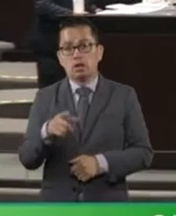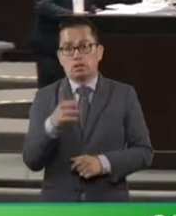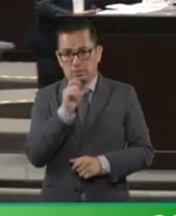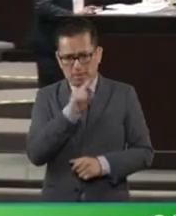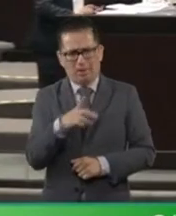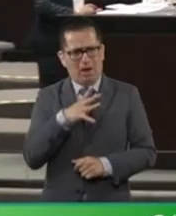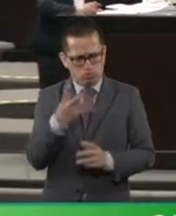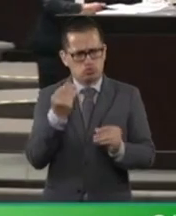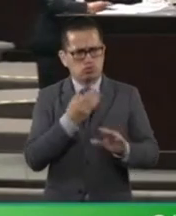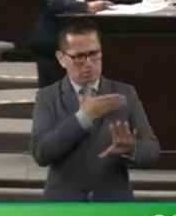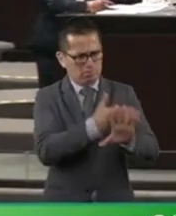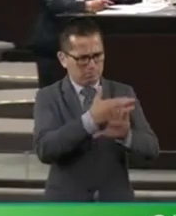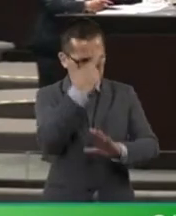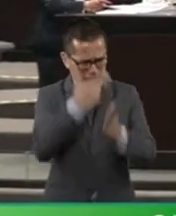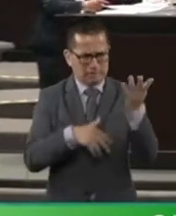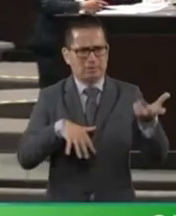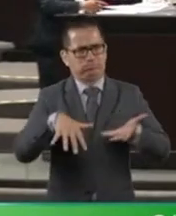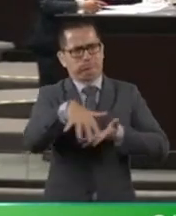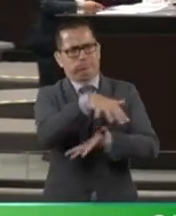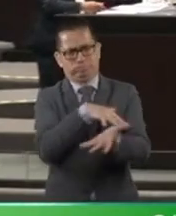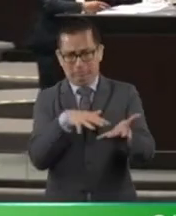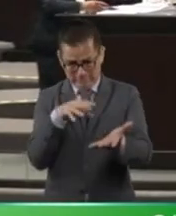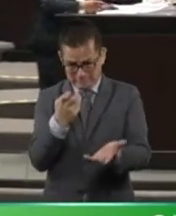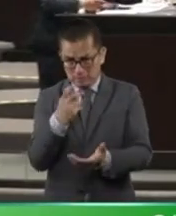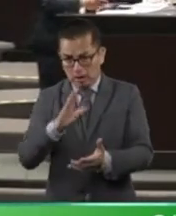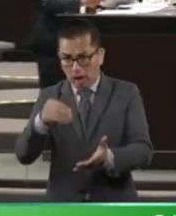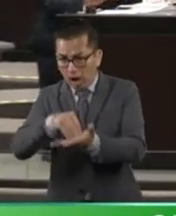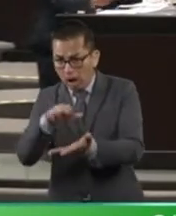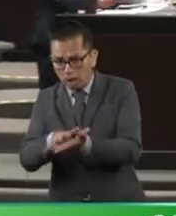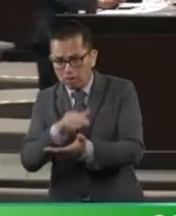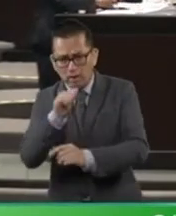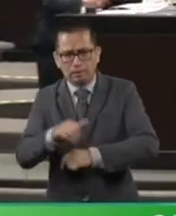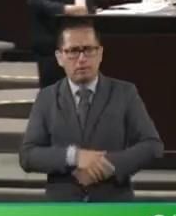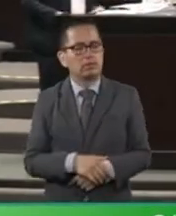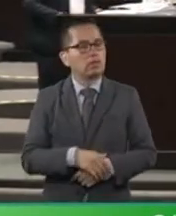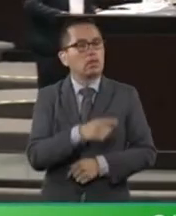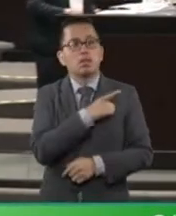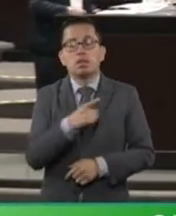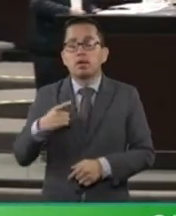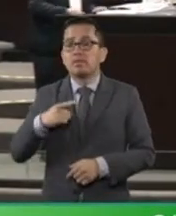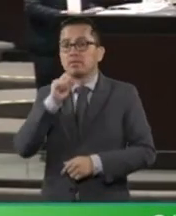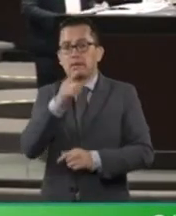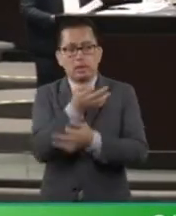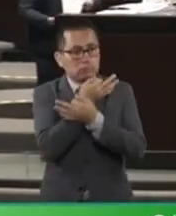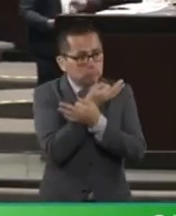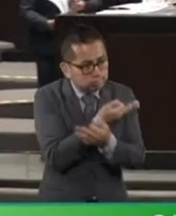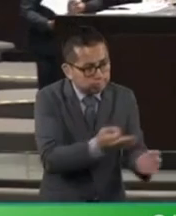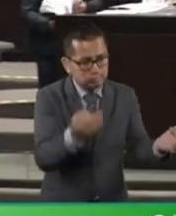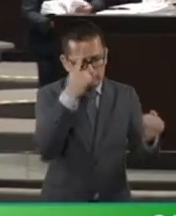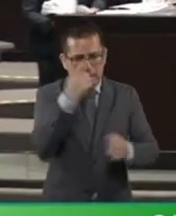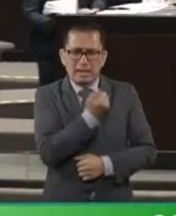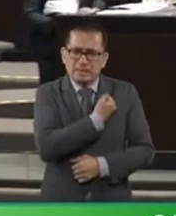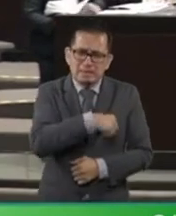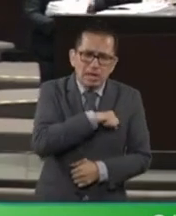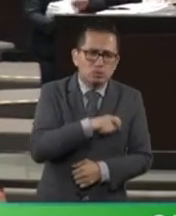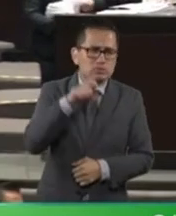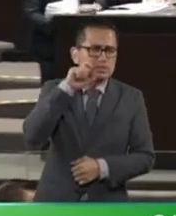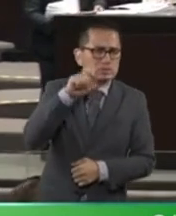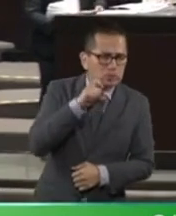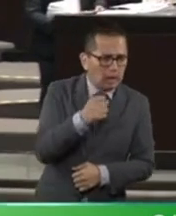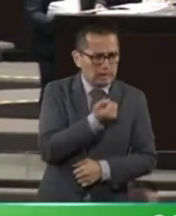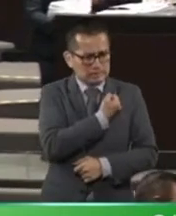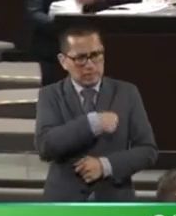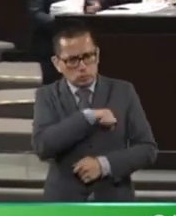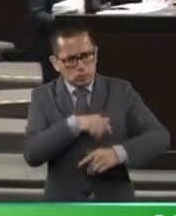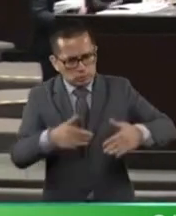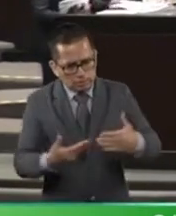registradas en los índices. Campañas de salud sexual y reproductiva que tampoco pueden llegar muchas veces a las zonas indígenas. Por todas